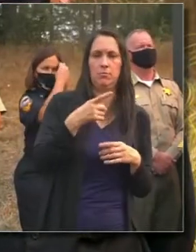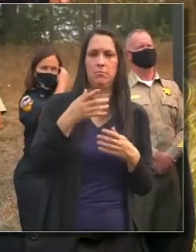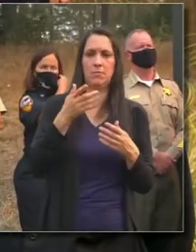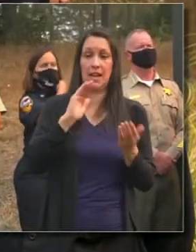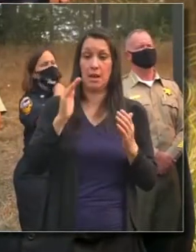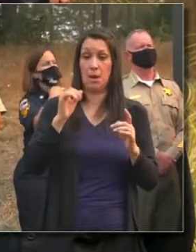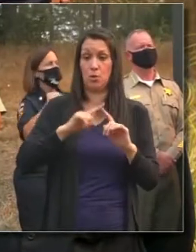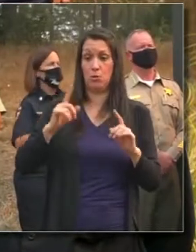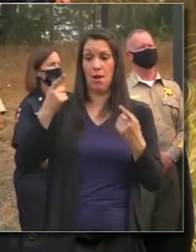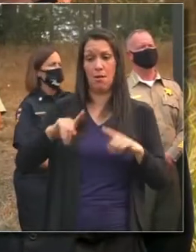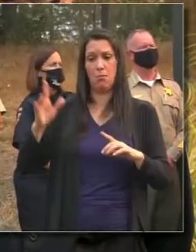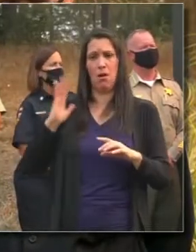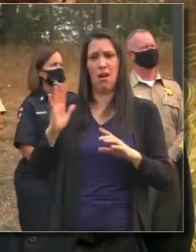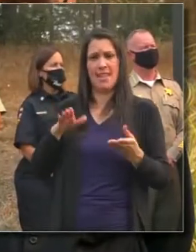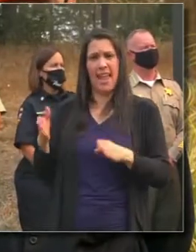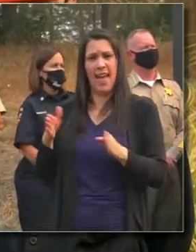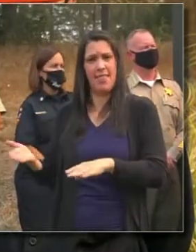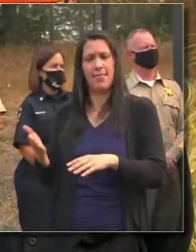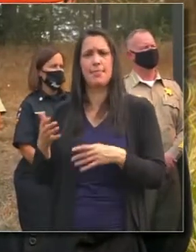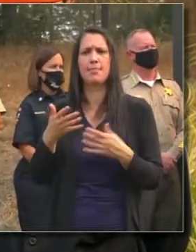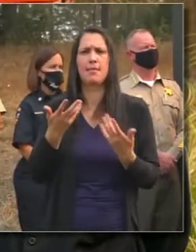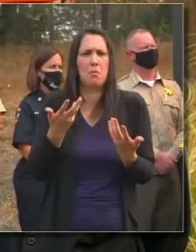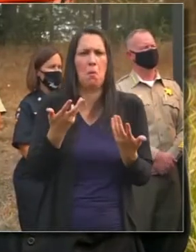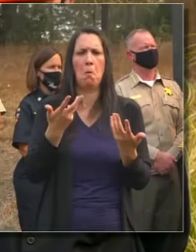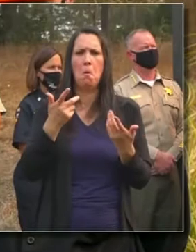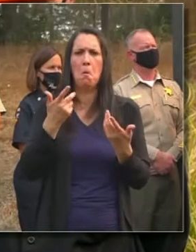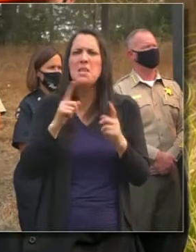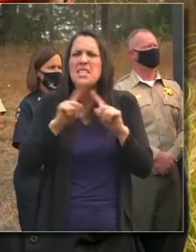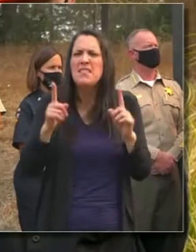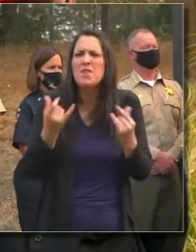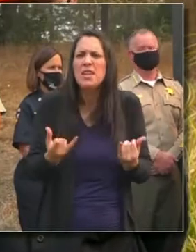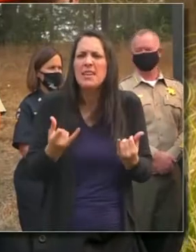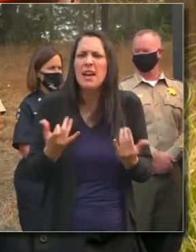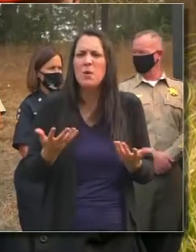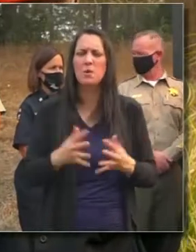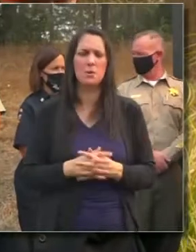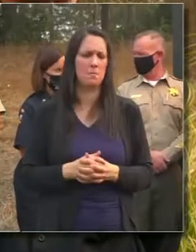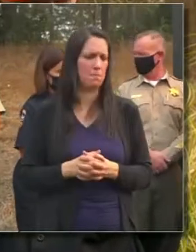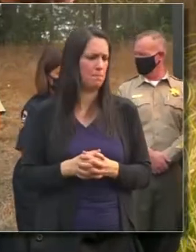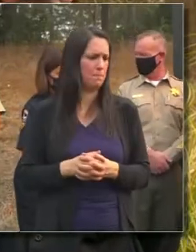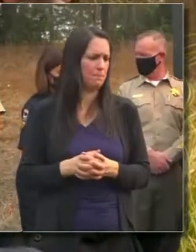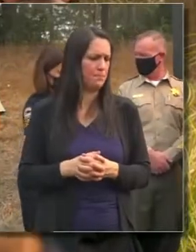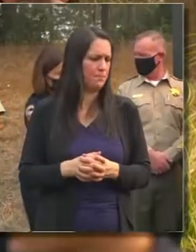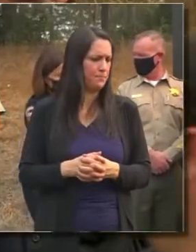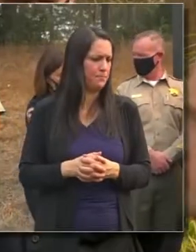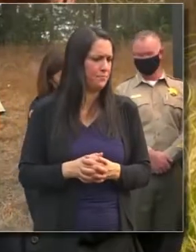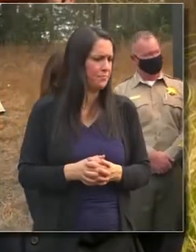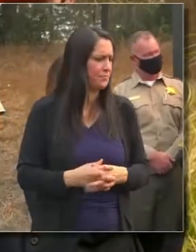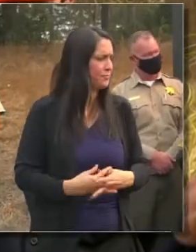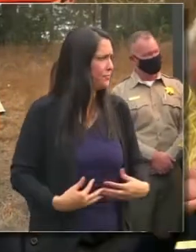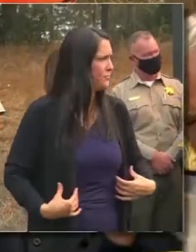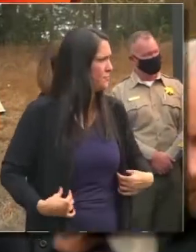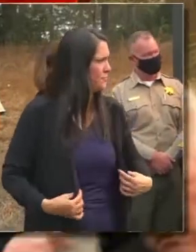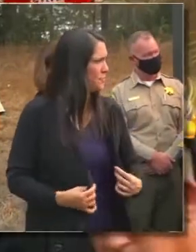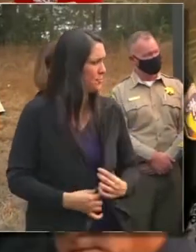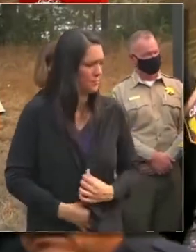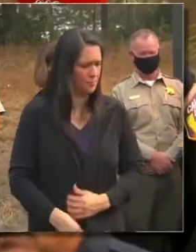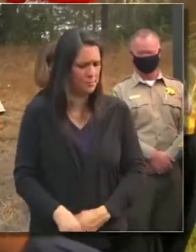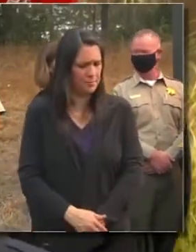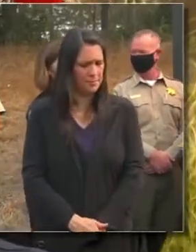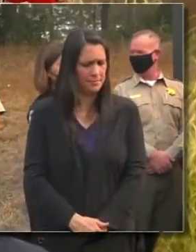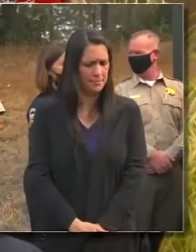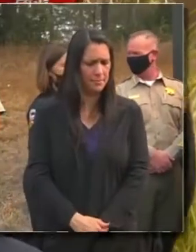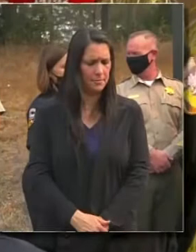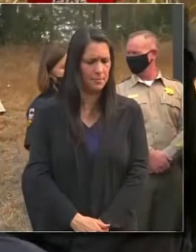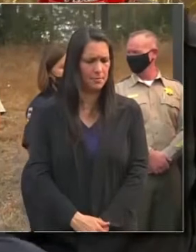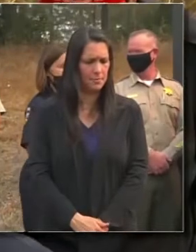es que es diferente esta vez en cuanto a pérdida de vidas aquí está el eje pegarse que no se puede contar que ha estado aquí desde